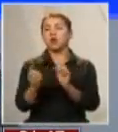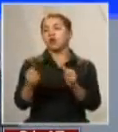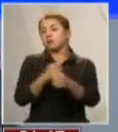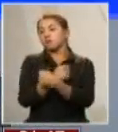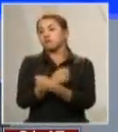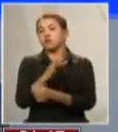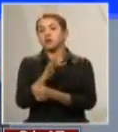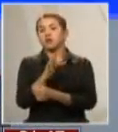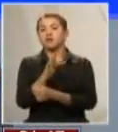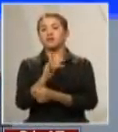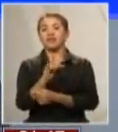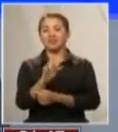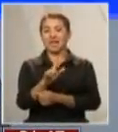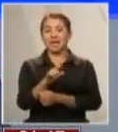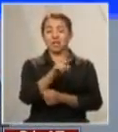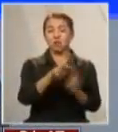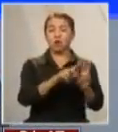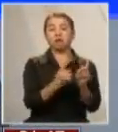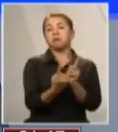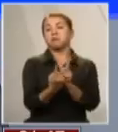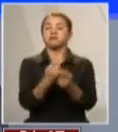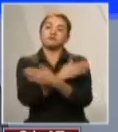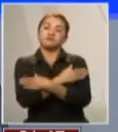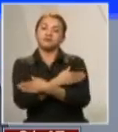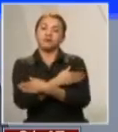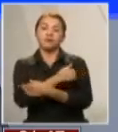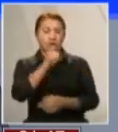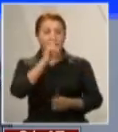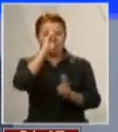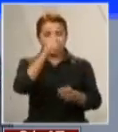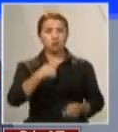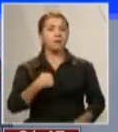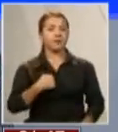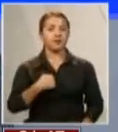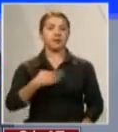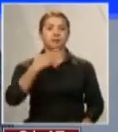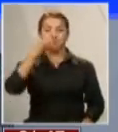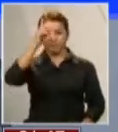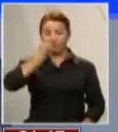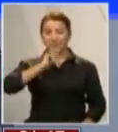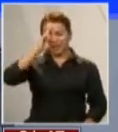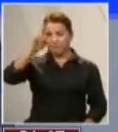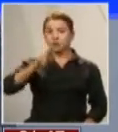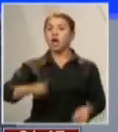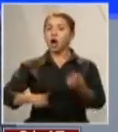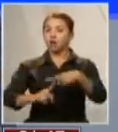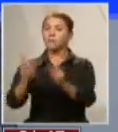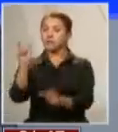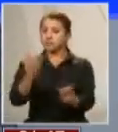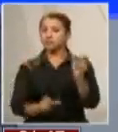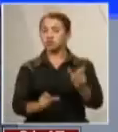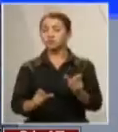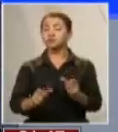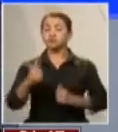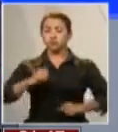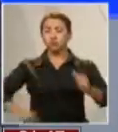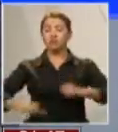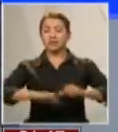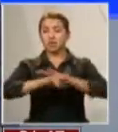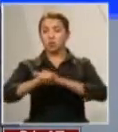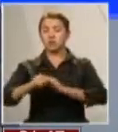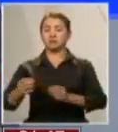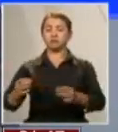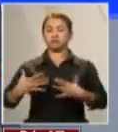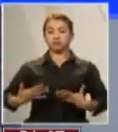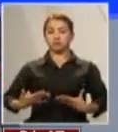Fidel Castro, como ella lo hizo. Y yo no tengo por qué que me falte respeto, no solamente a mí, le falta respeto a las miles de personas que han sufrido la delincuencia, en que nosotros,